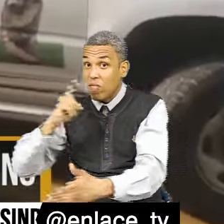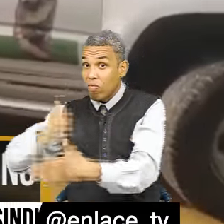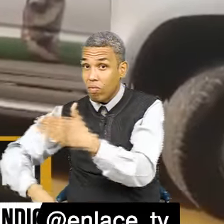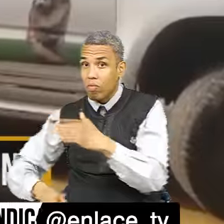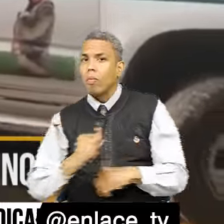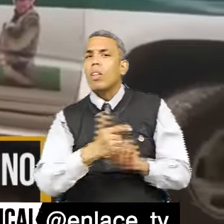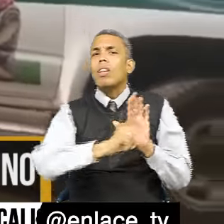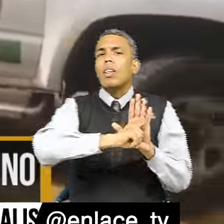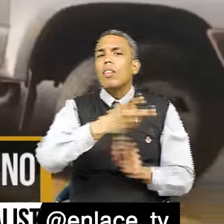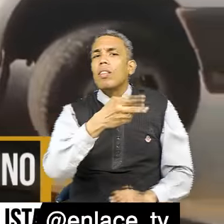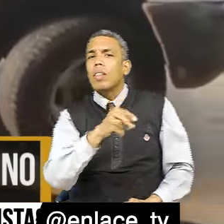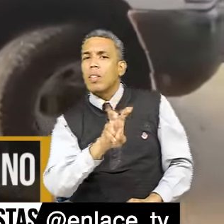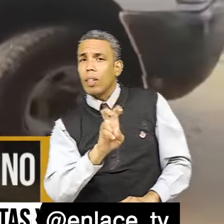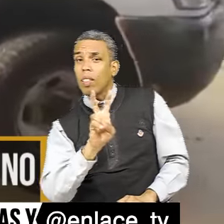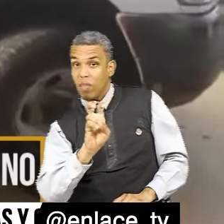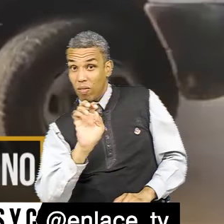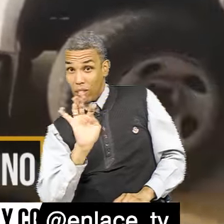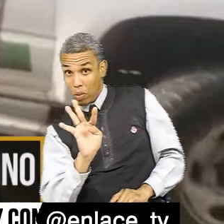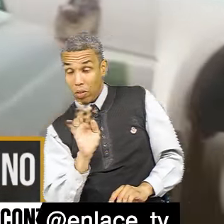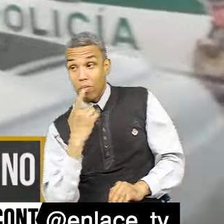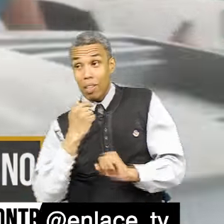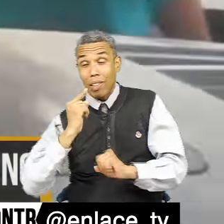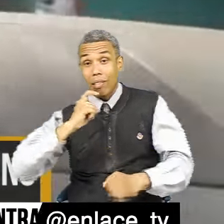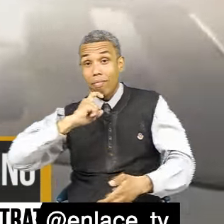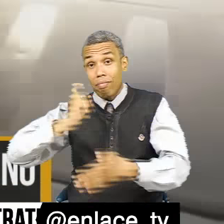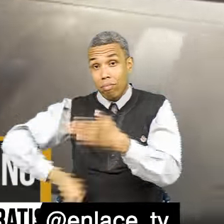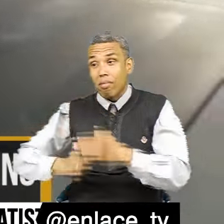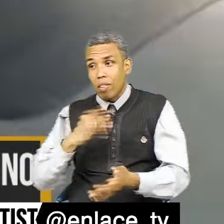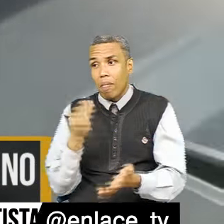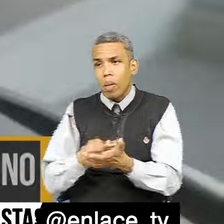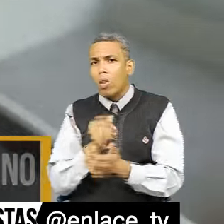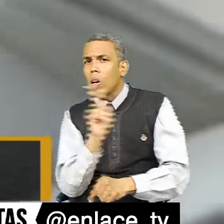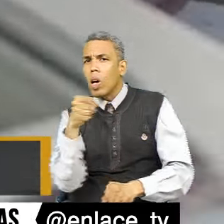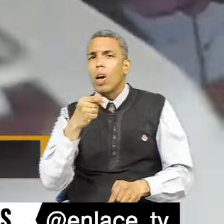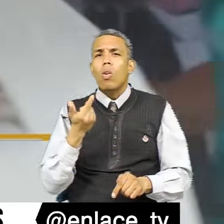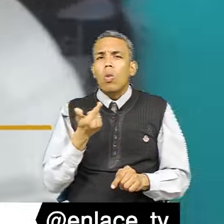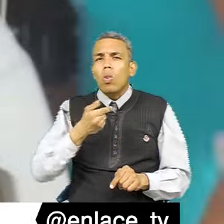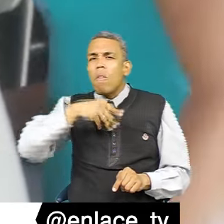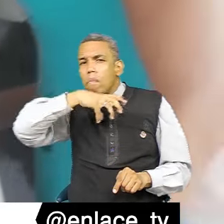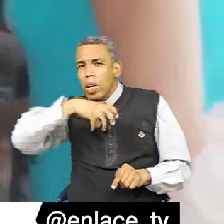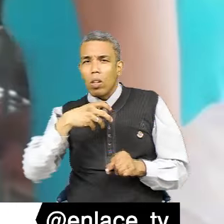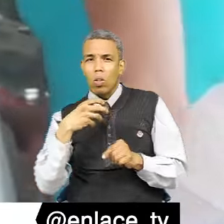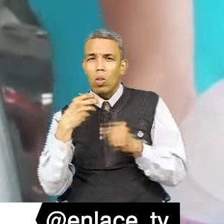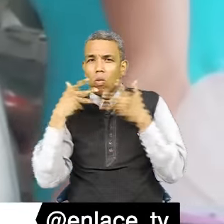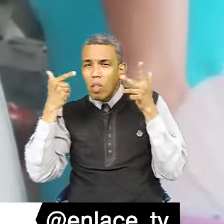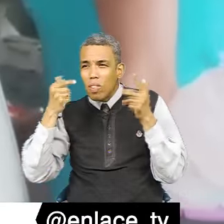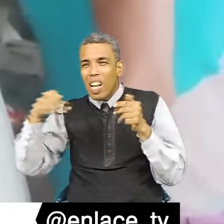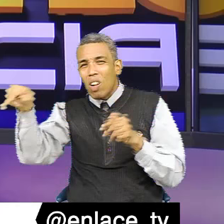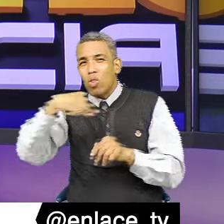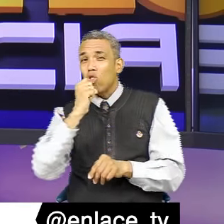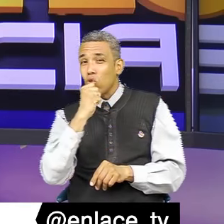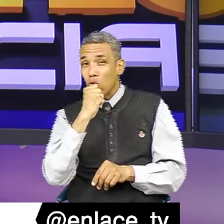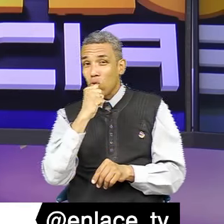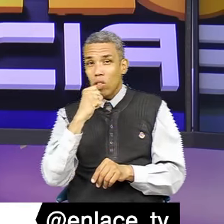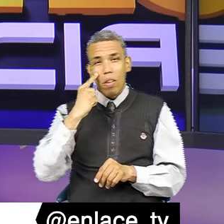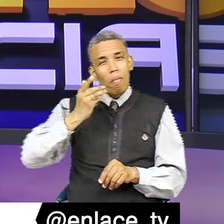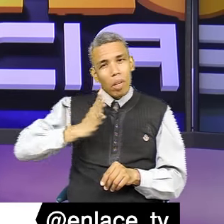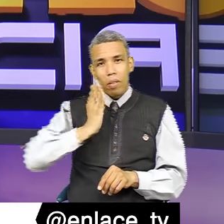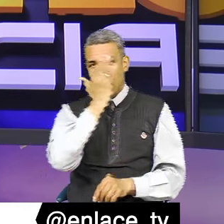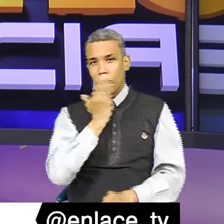animal. Están tras la pista de otros caninos que al parecer se encuentran en la vivienda y que no son debidamente tratados.